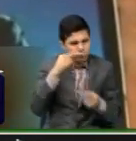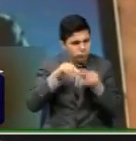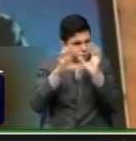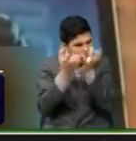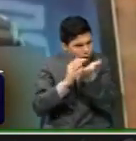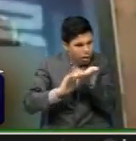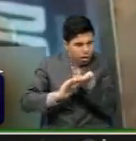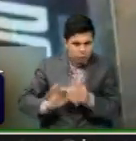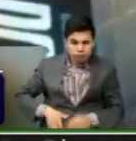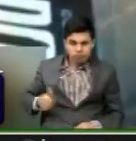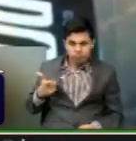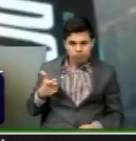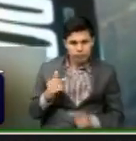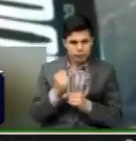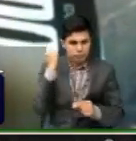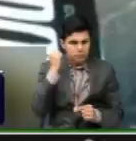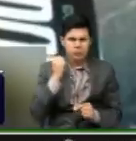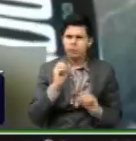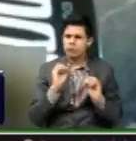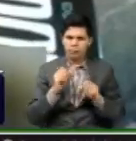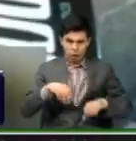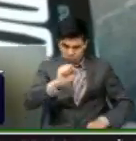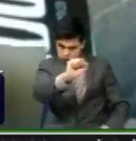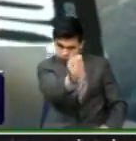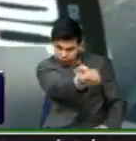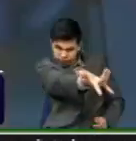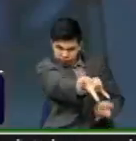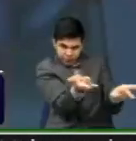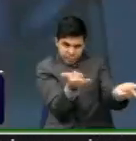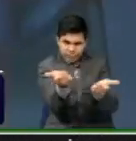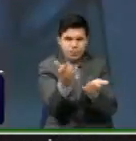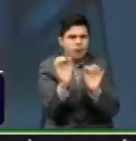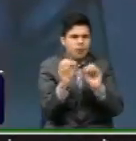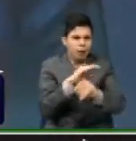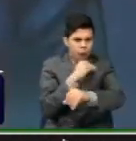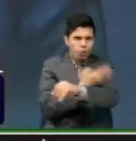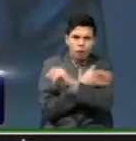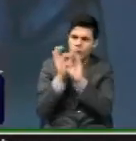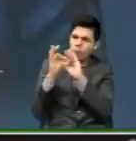armas, no tienen poderes, sino que utilizan su única fuerza, que es su familia.